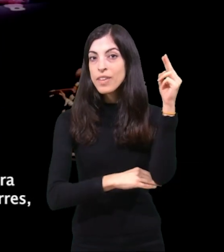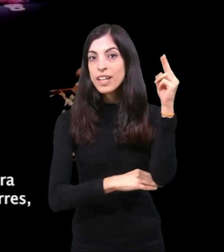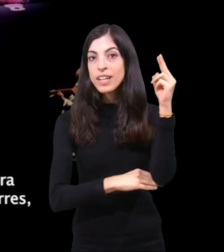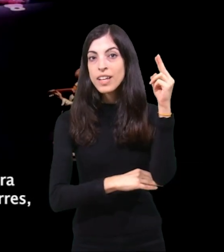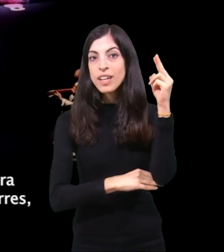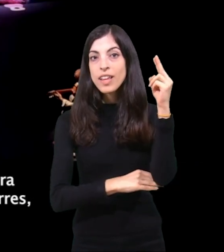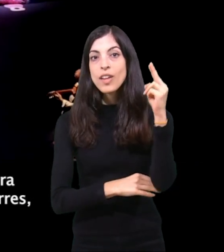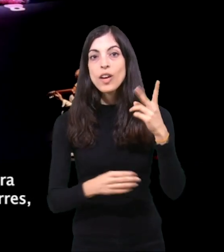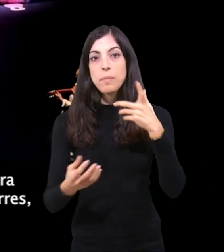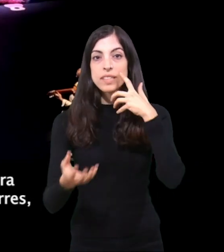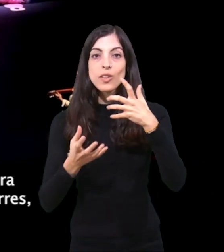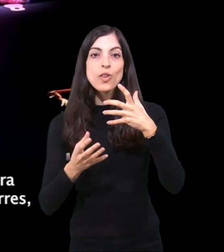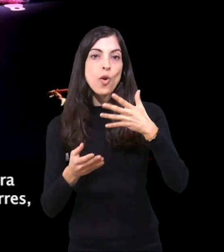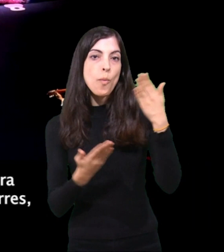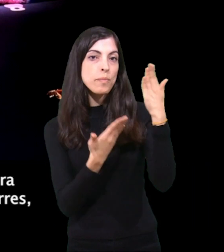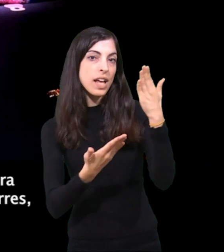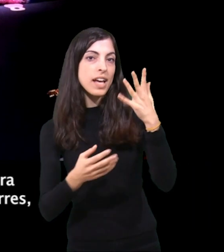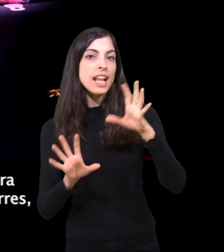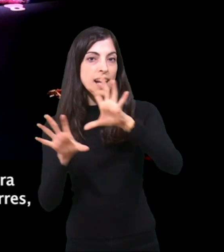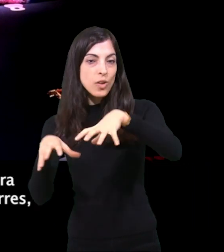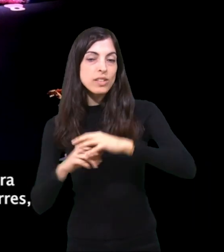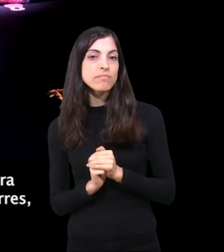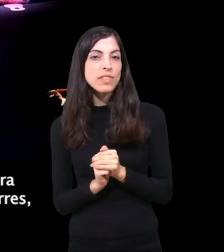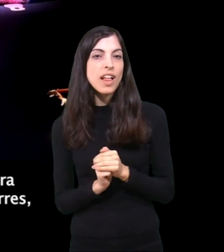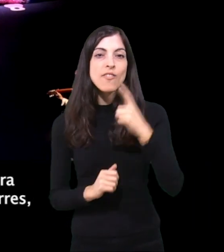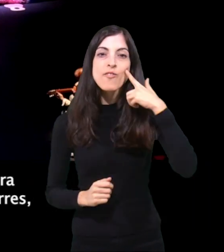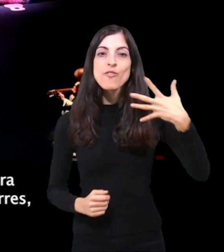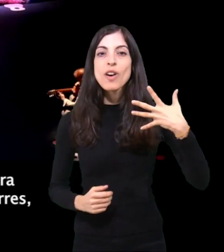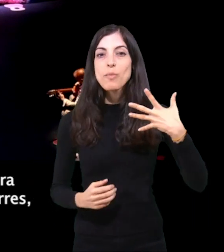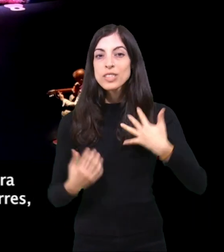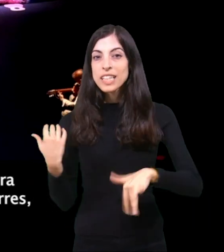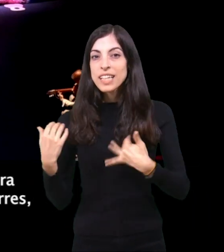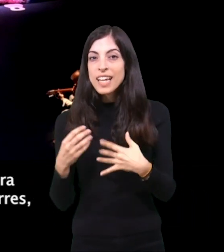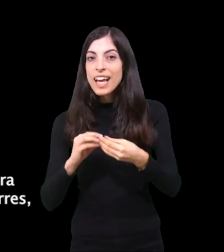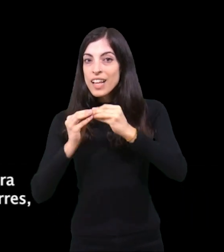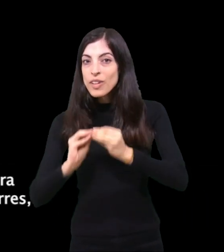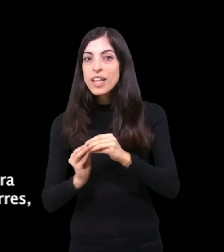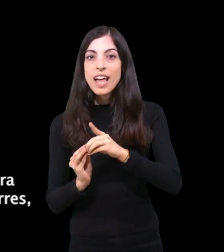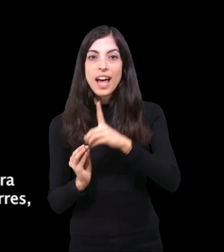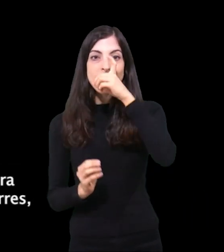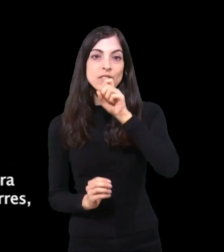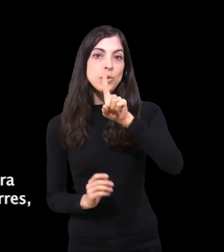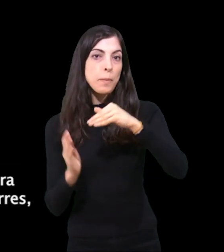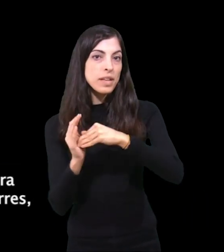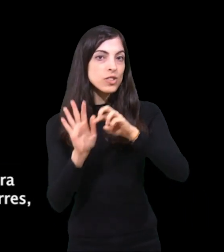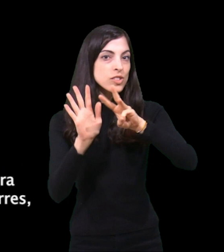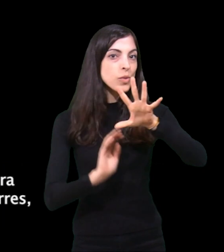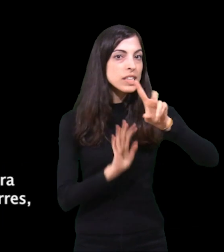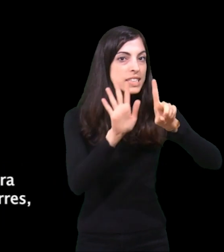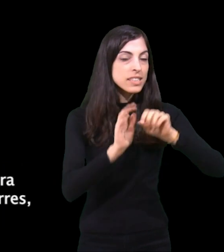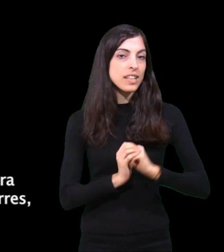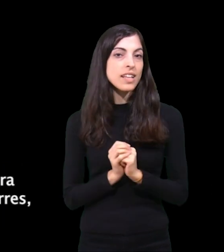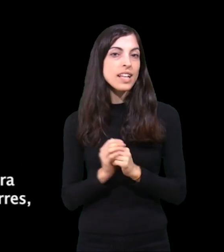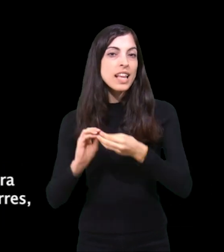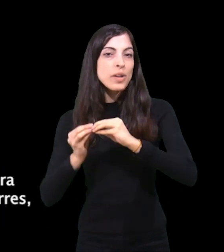Comienza el viernes con un homenaje a la Leona, la mítica guitarra elaborada en 1856 por el maestro